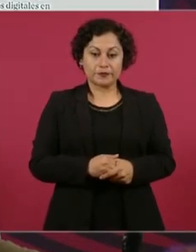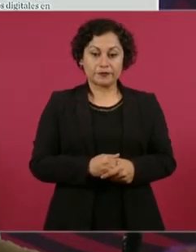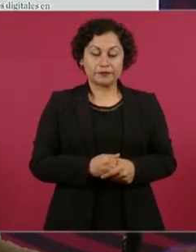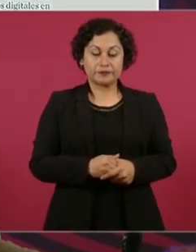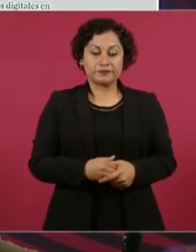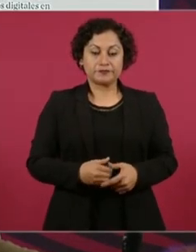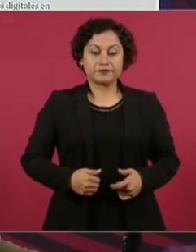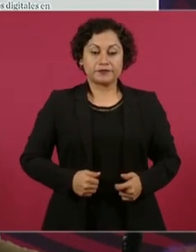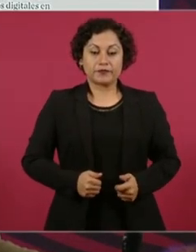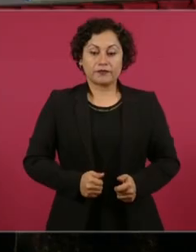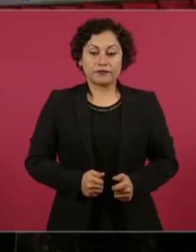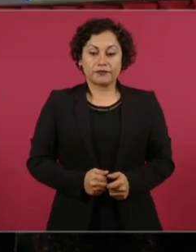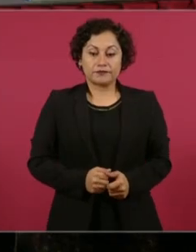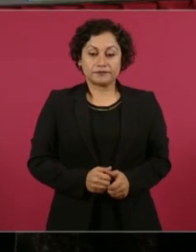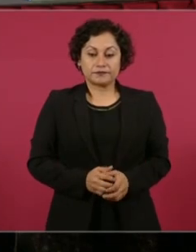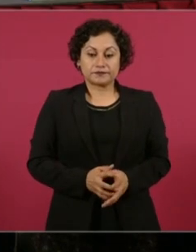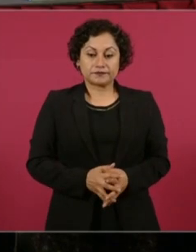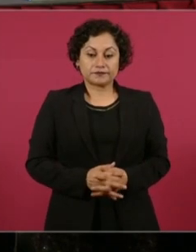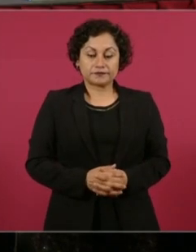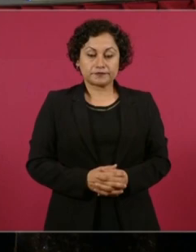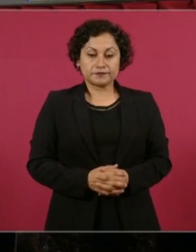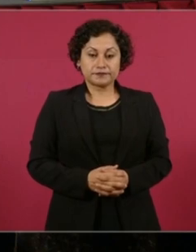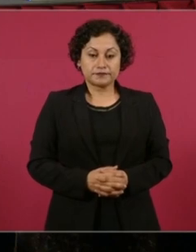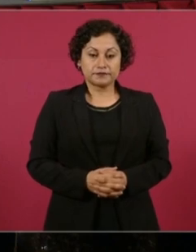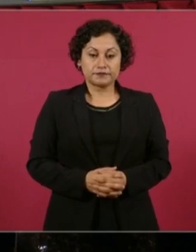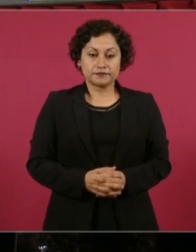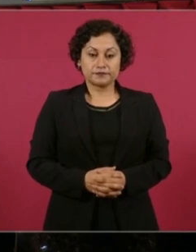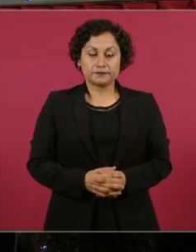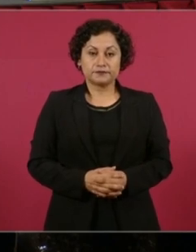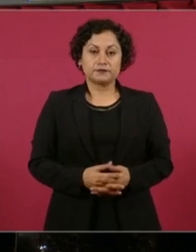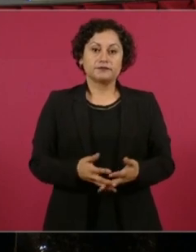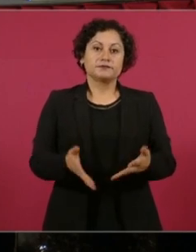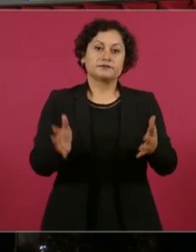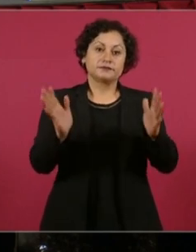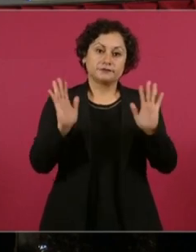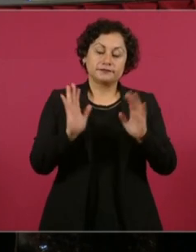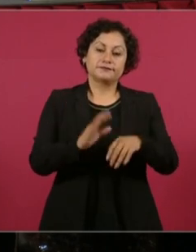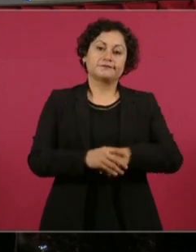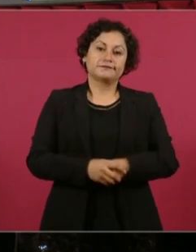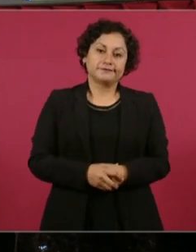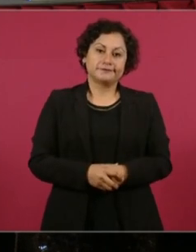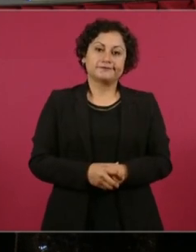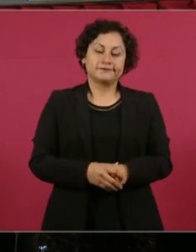Más fuerte está y después ya del 18 al 23. Con razón, en vez de